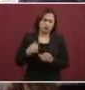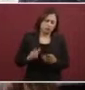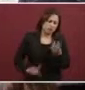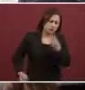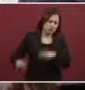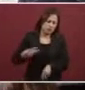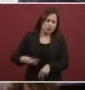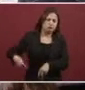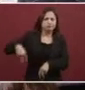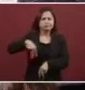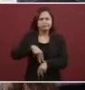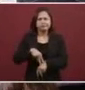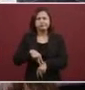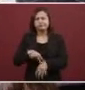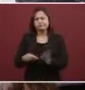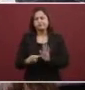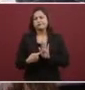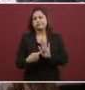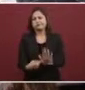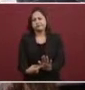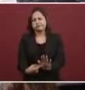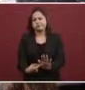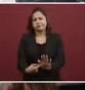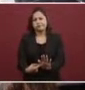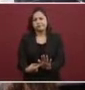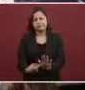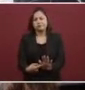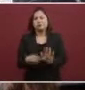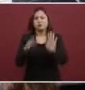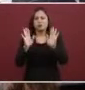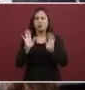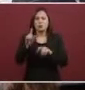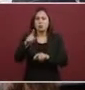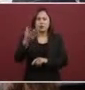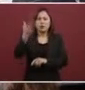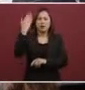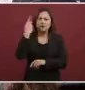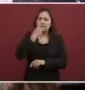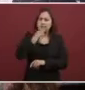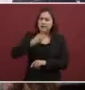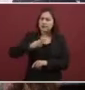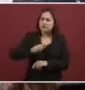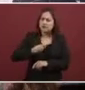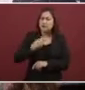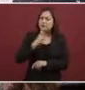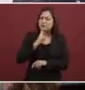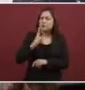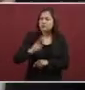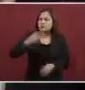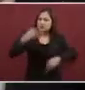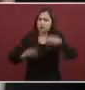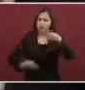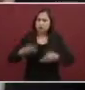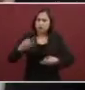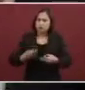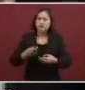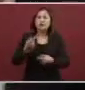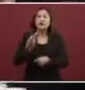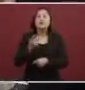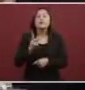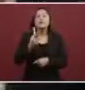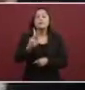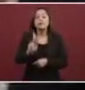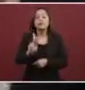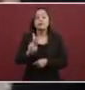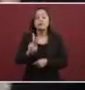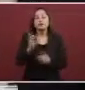grilla, y que encargó usted que se resolvería con toda justicia. Pero da la casualidad que la soberbia